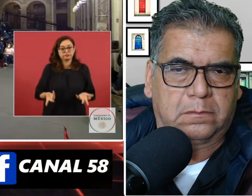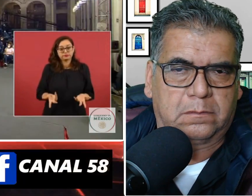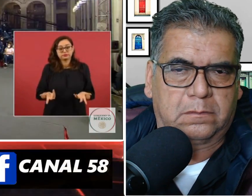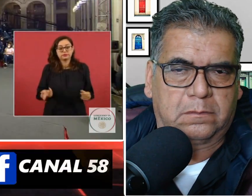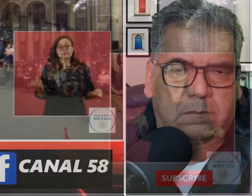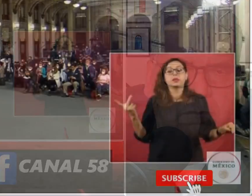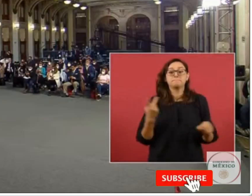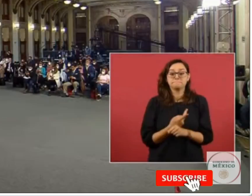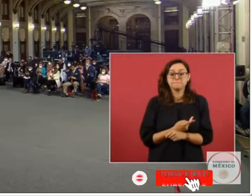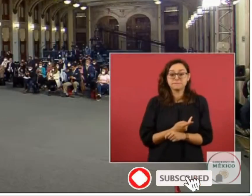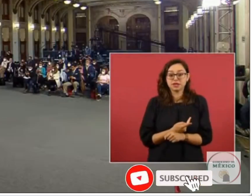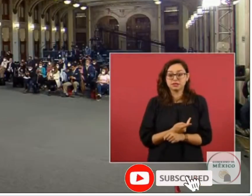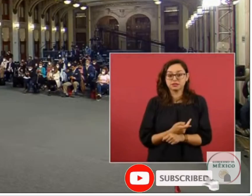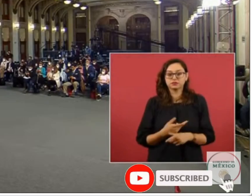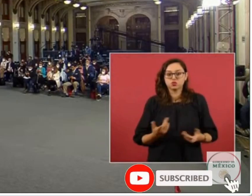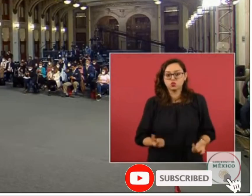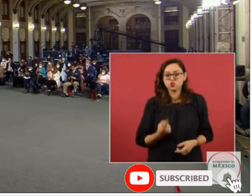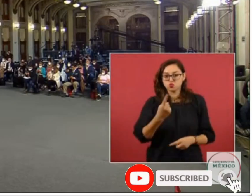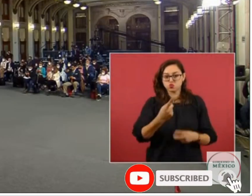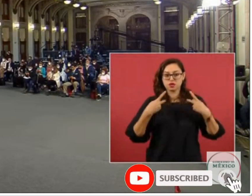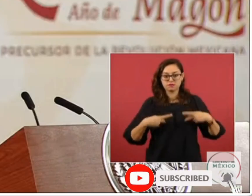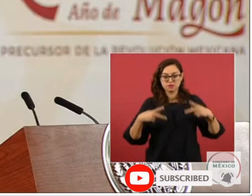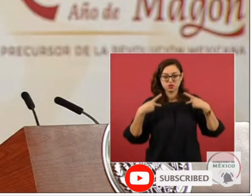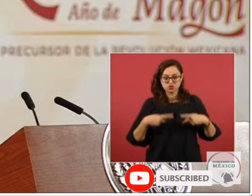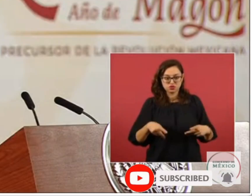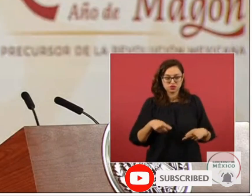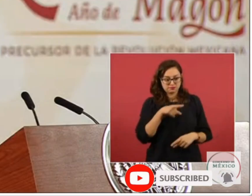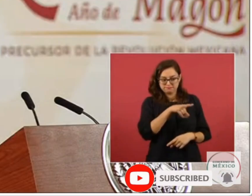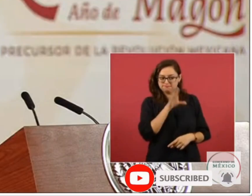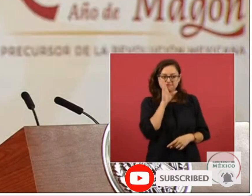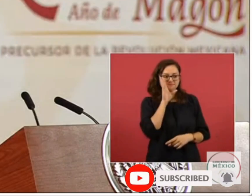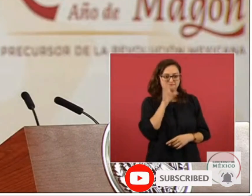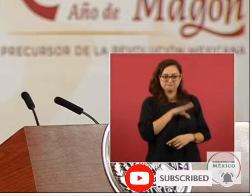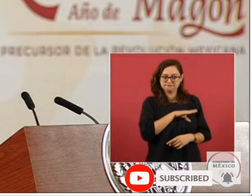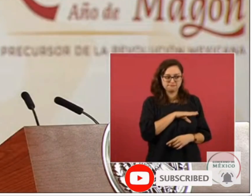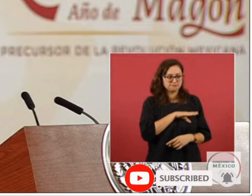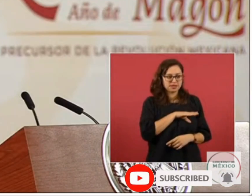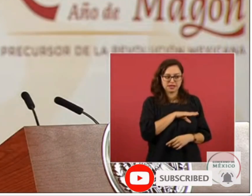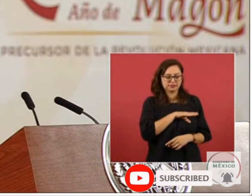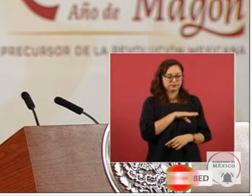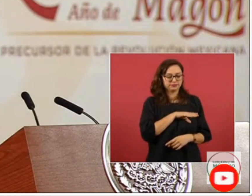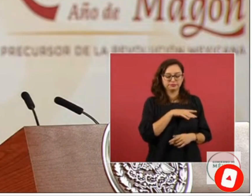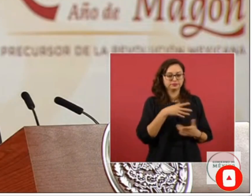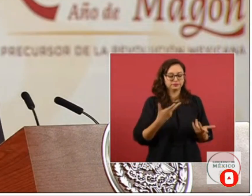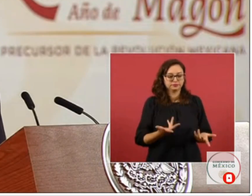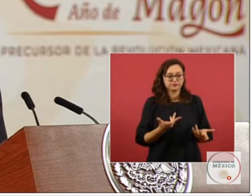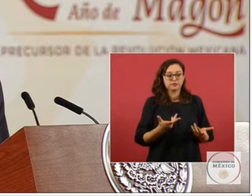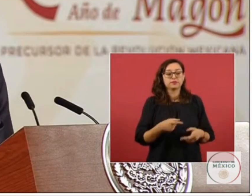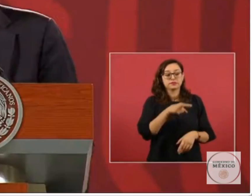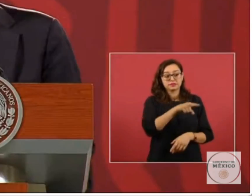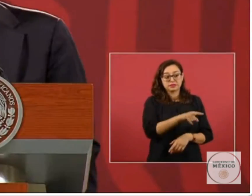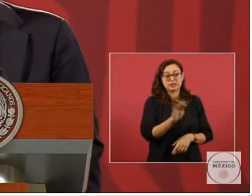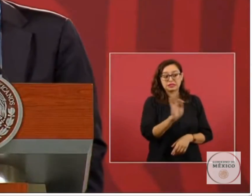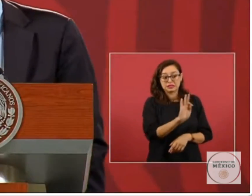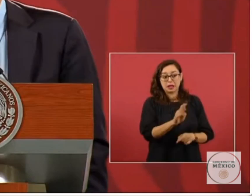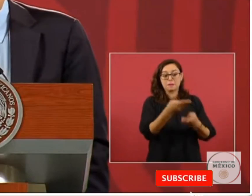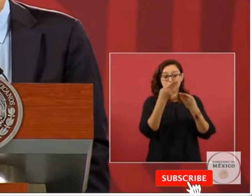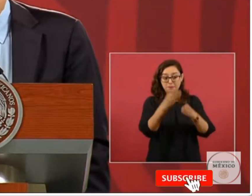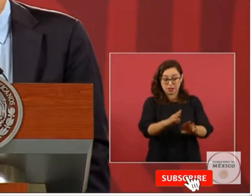mismo es un sistema internacional que nos rige a nosotros, tanto nuestras leyes como tratados